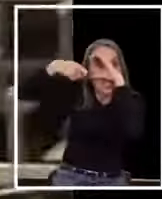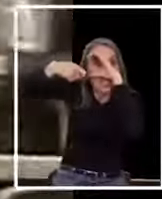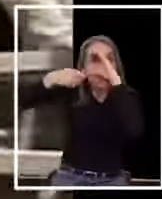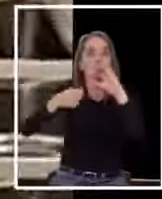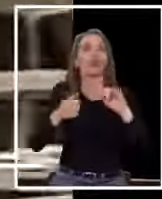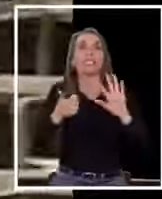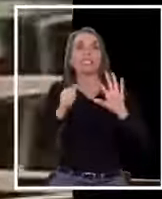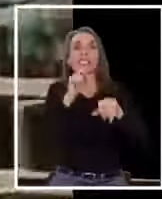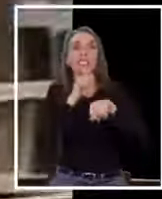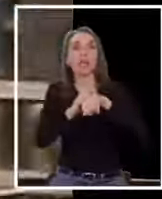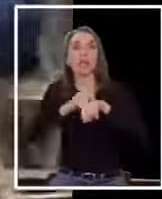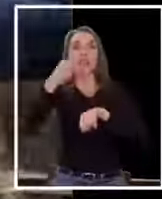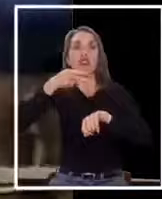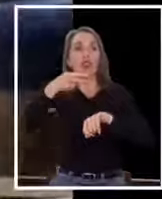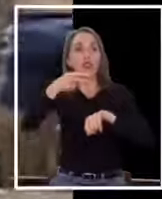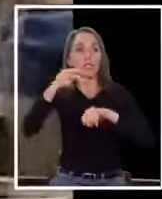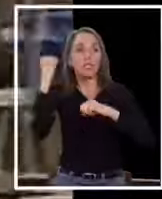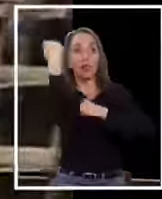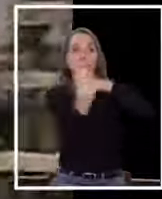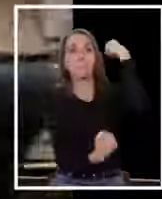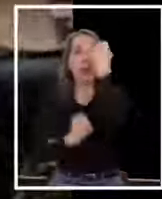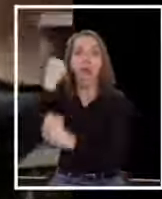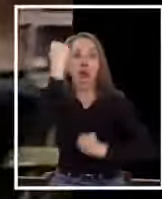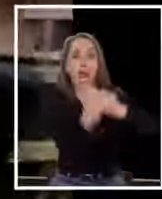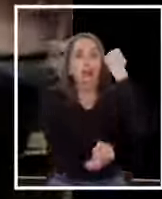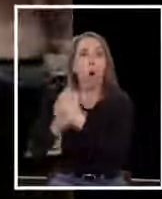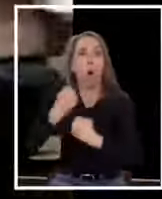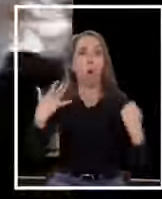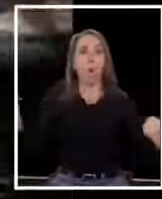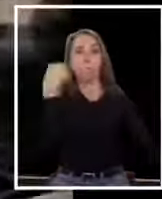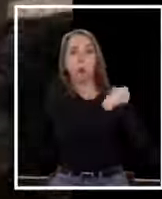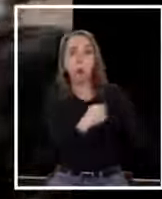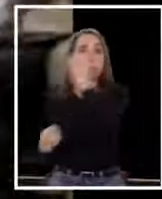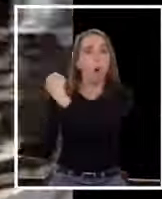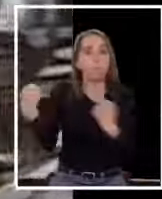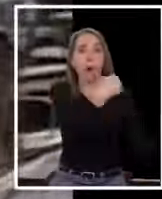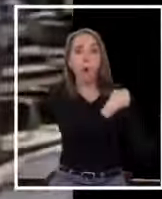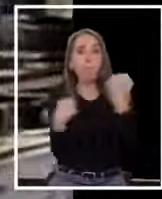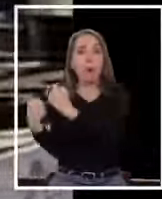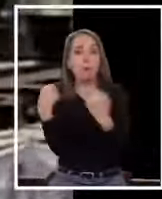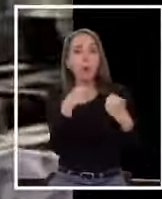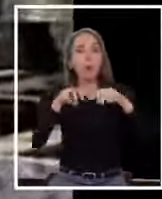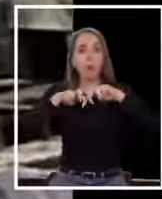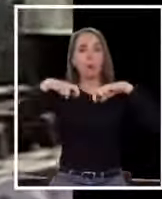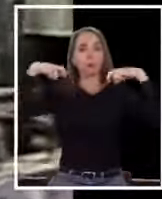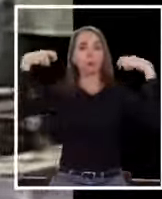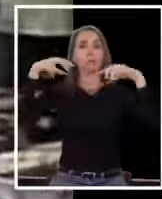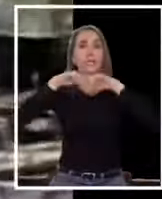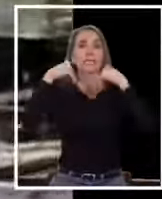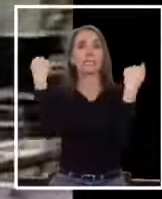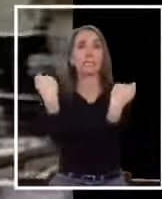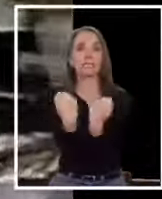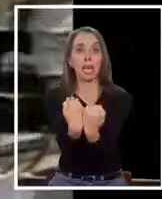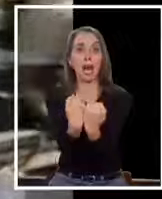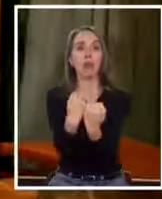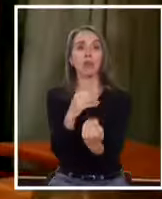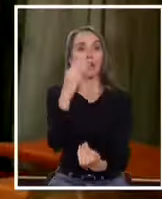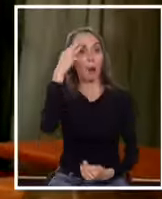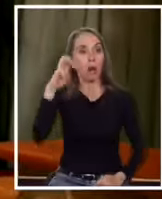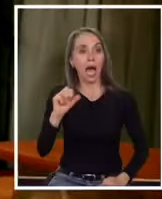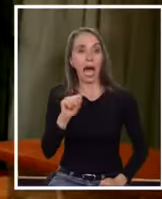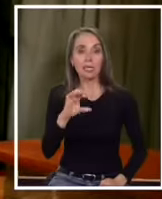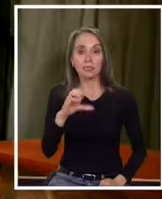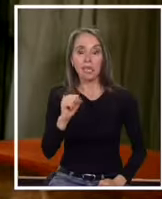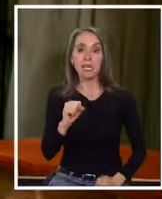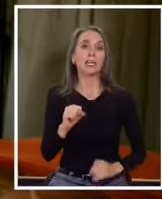de 60 minutos de los violentos combates, podemos determinarlos así, que se registraron en las tribunas del Estadio Azteca. El